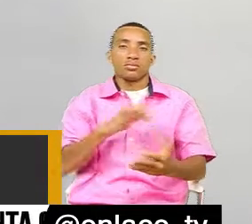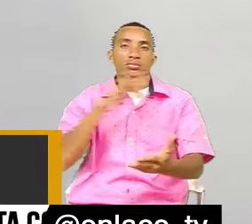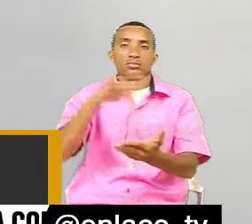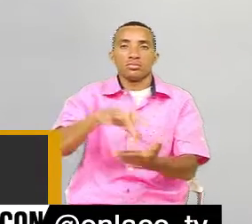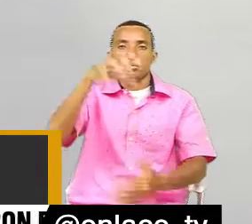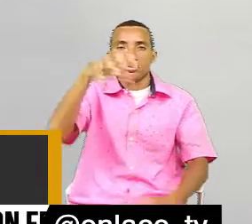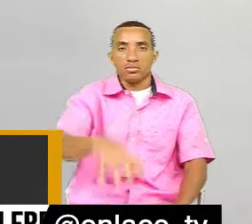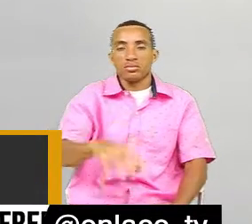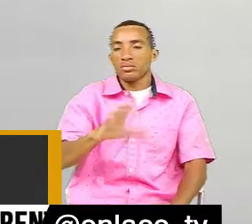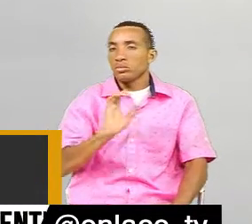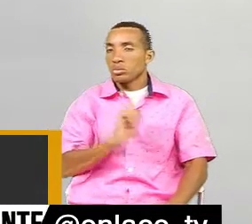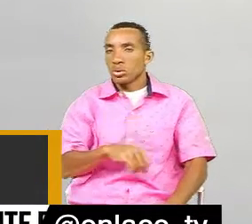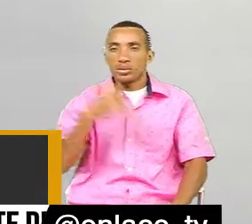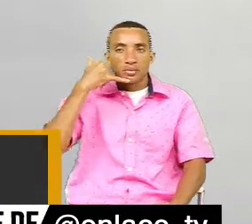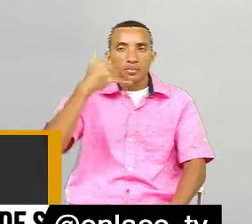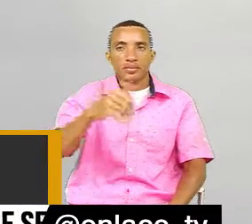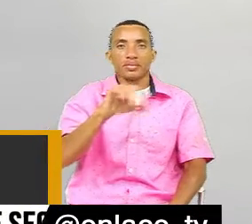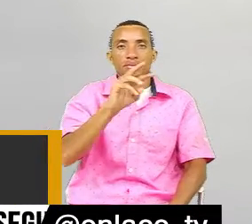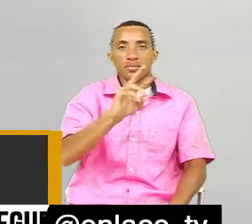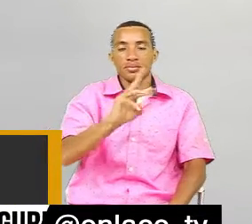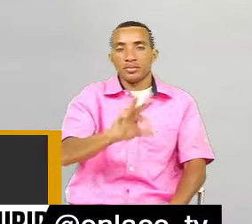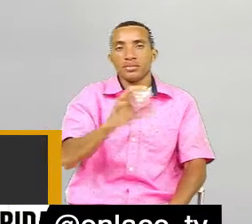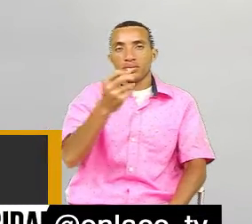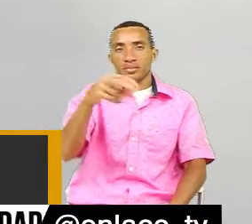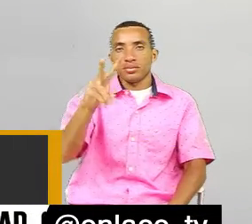Empleo o se pueden comunicar al teléfono